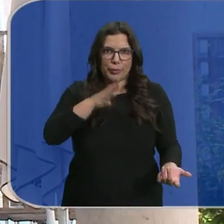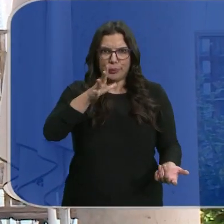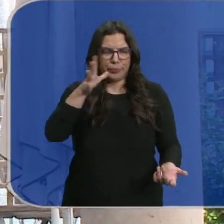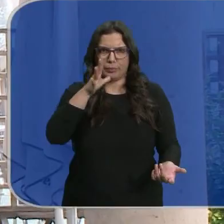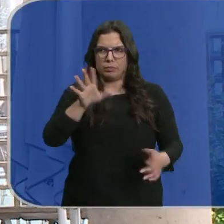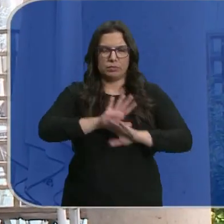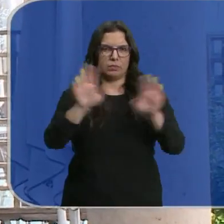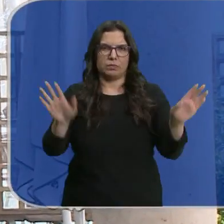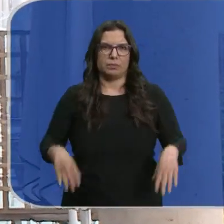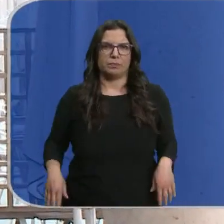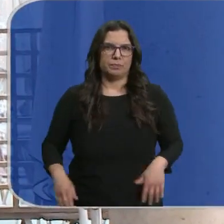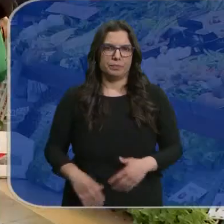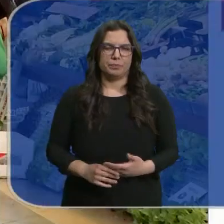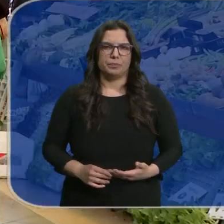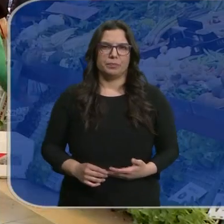desbocada.